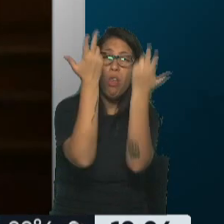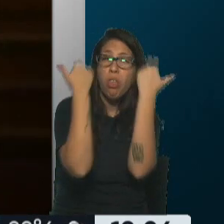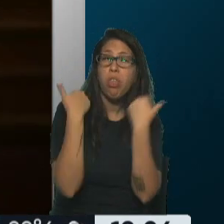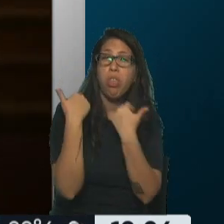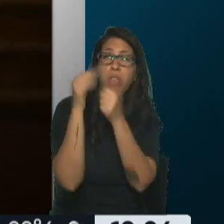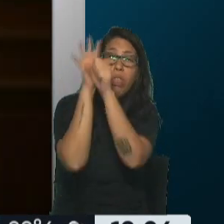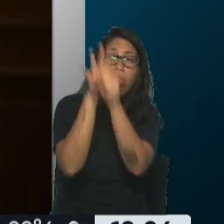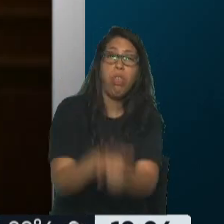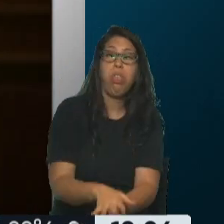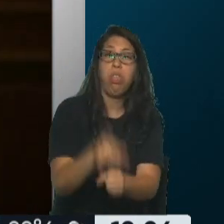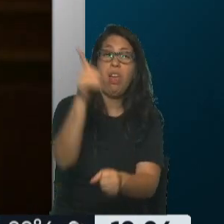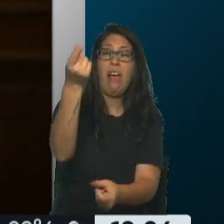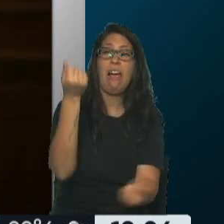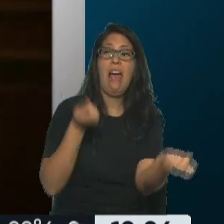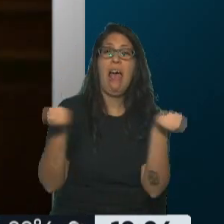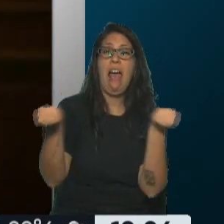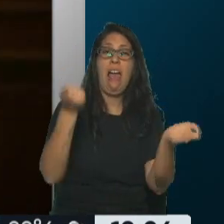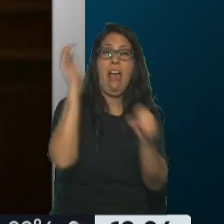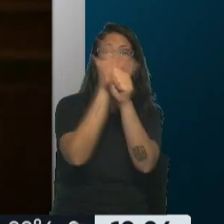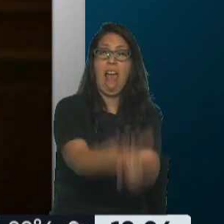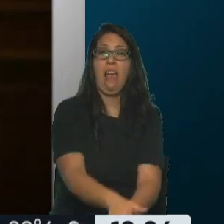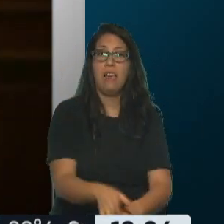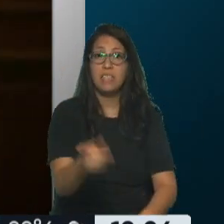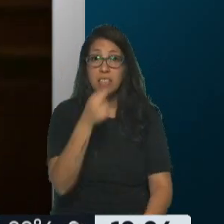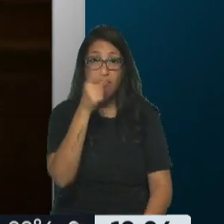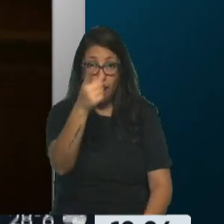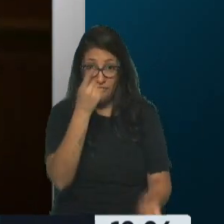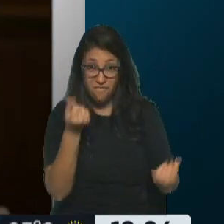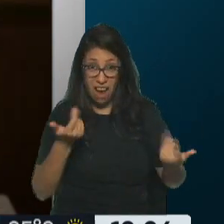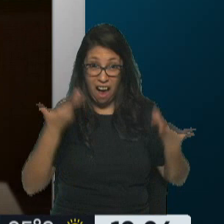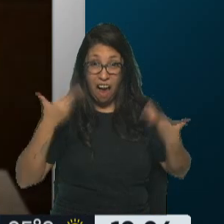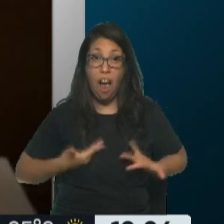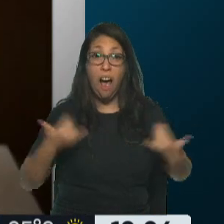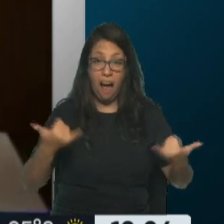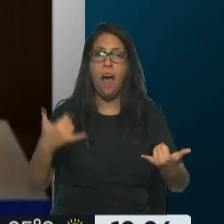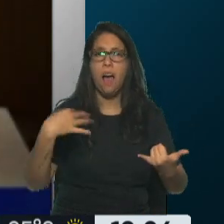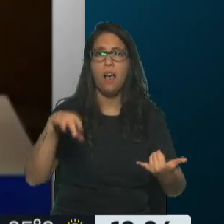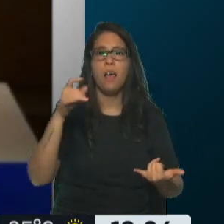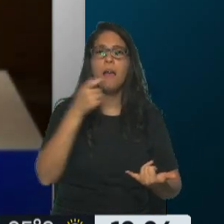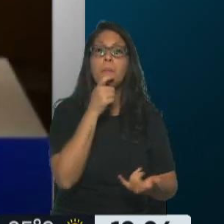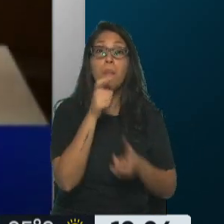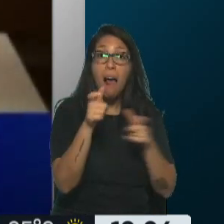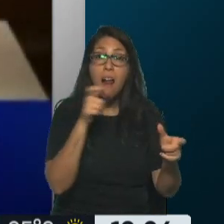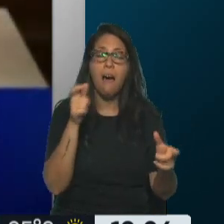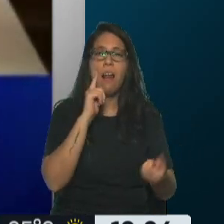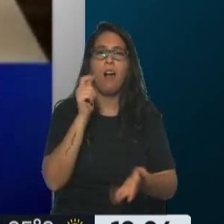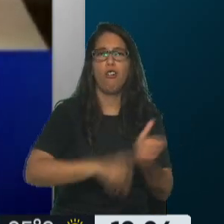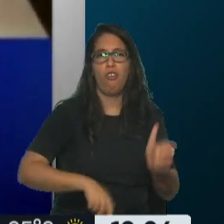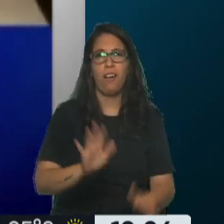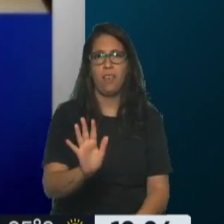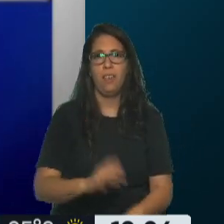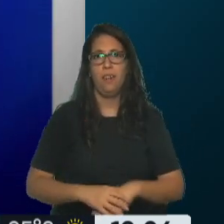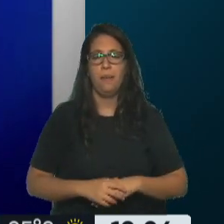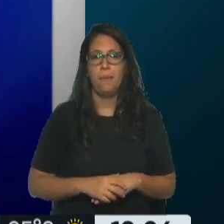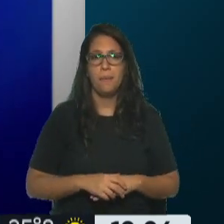las fuerzas del capital y remata diciendo si tenés valor rectifica las palabras bueno es que qué